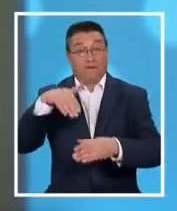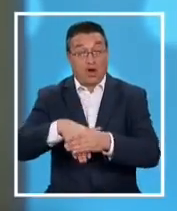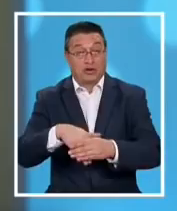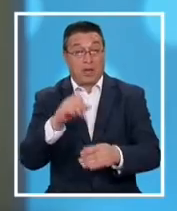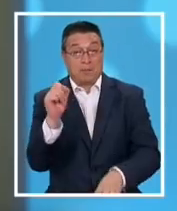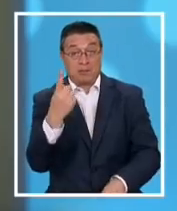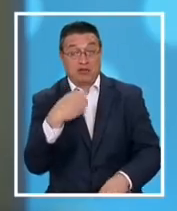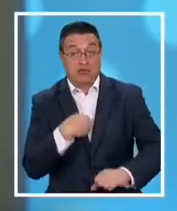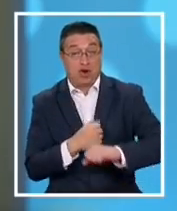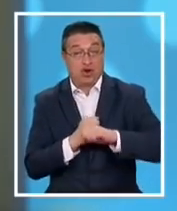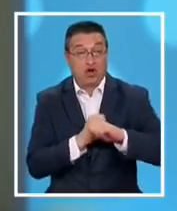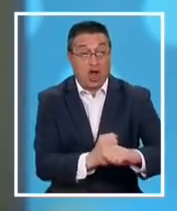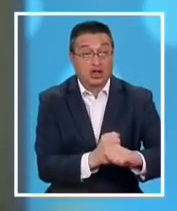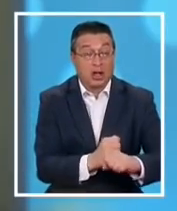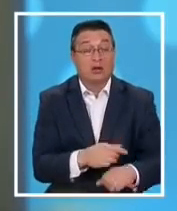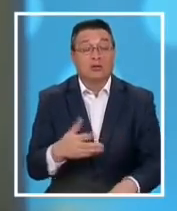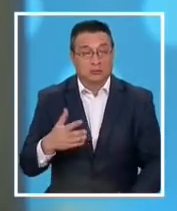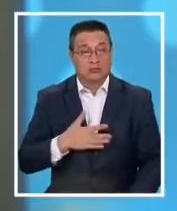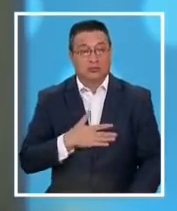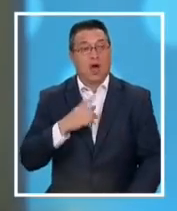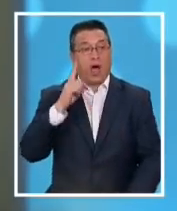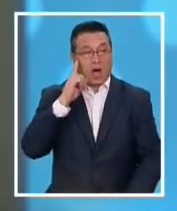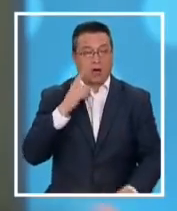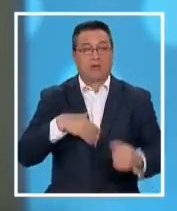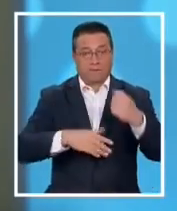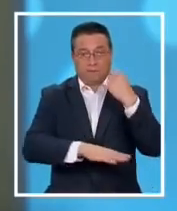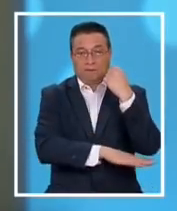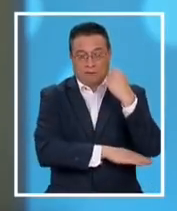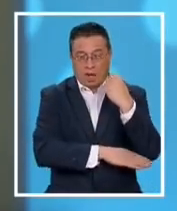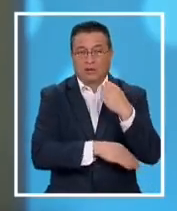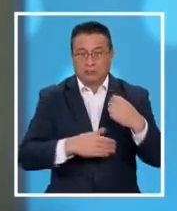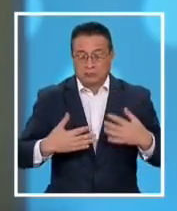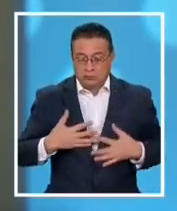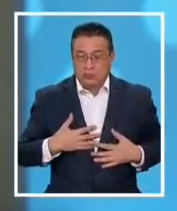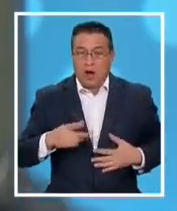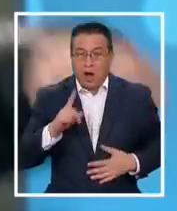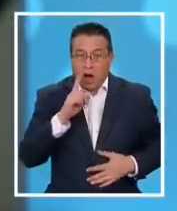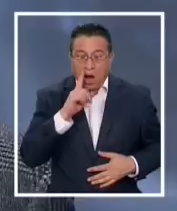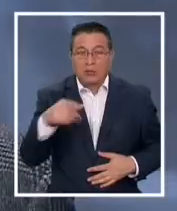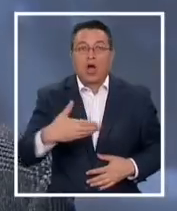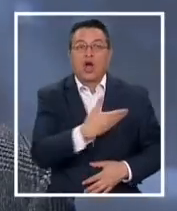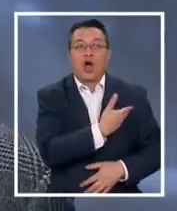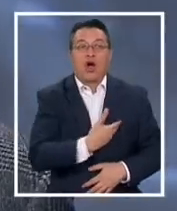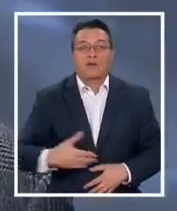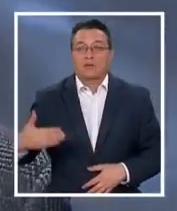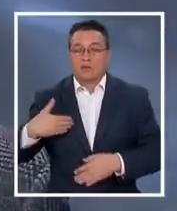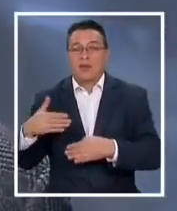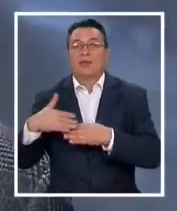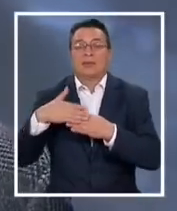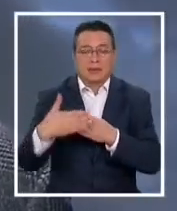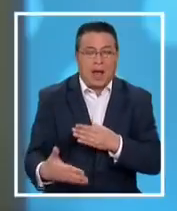primero, a pesar de que tenía un fundamento bastante razonable porque el gobierno había llegado tarde y había llegado